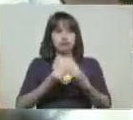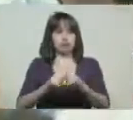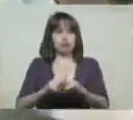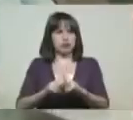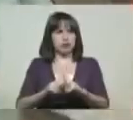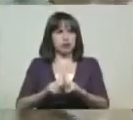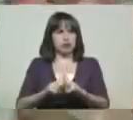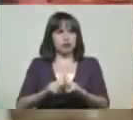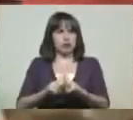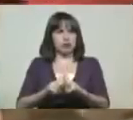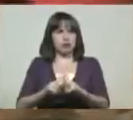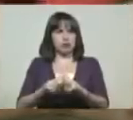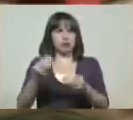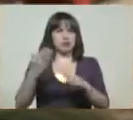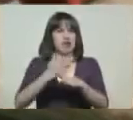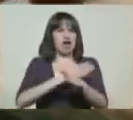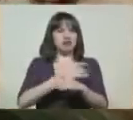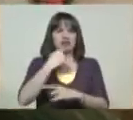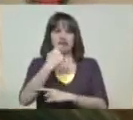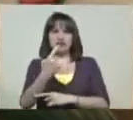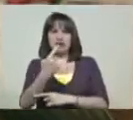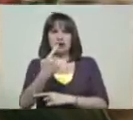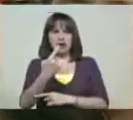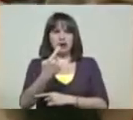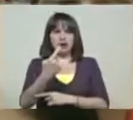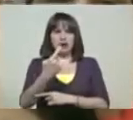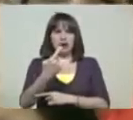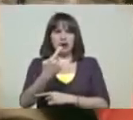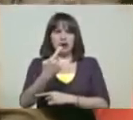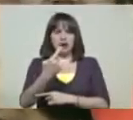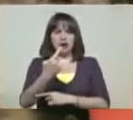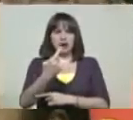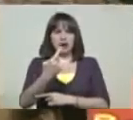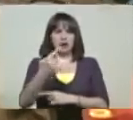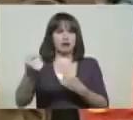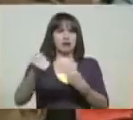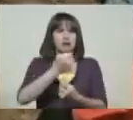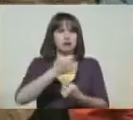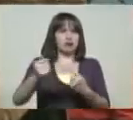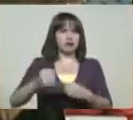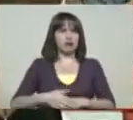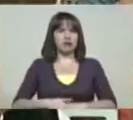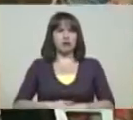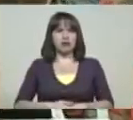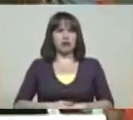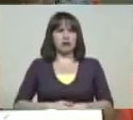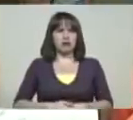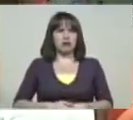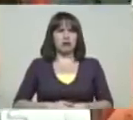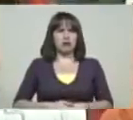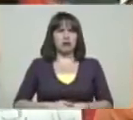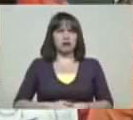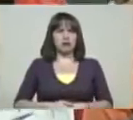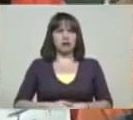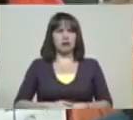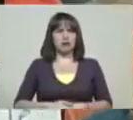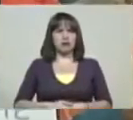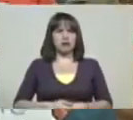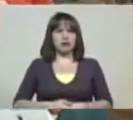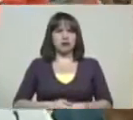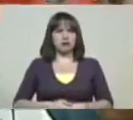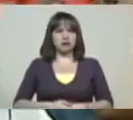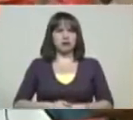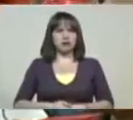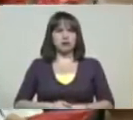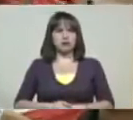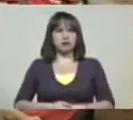Porque maltratábamos a compañeros que no lo merecían. ¿Verdad, Fernando? Porque la pasión,